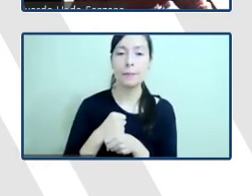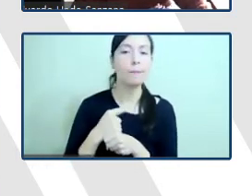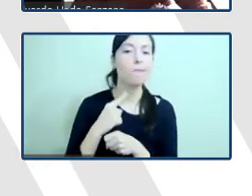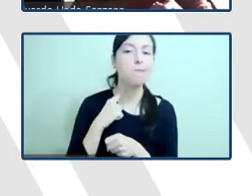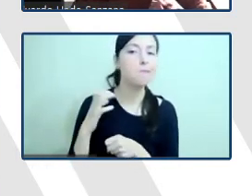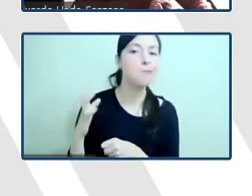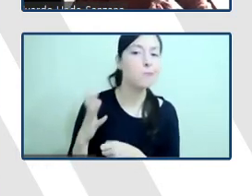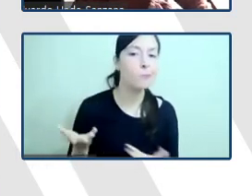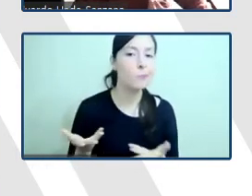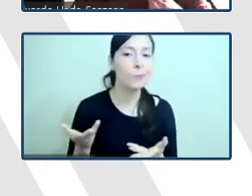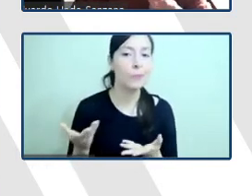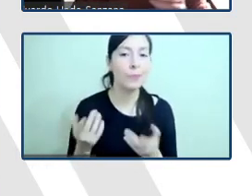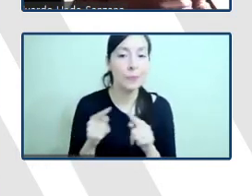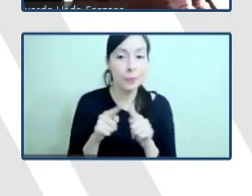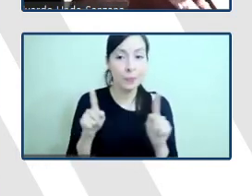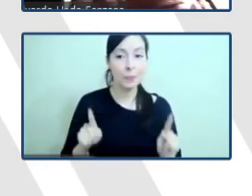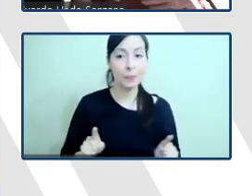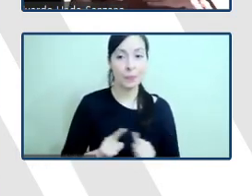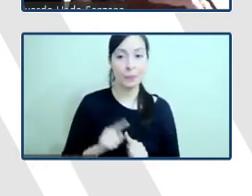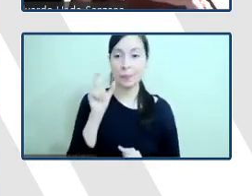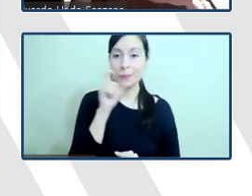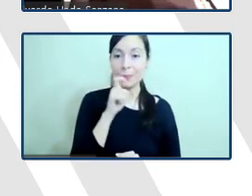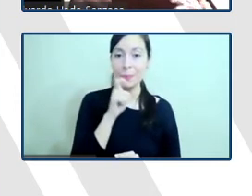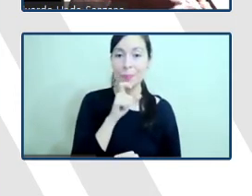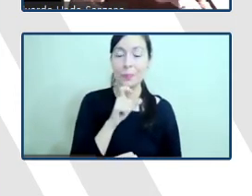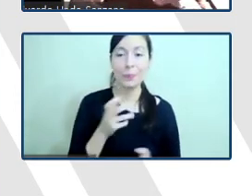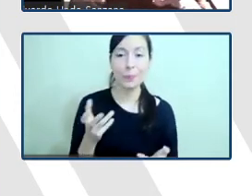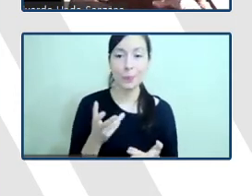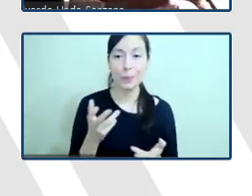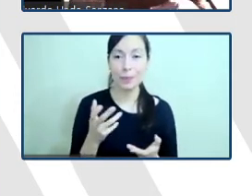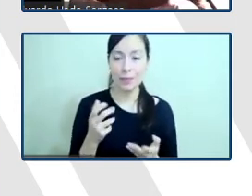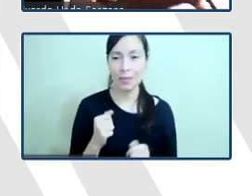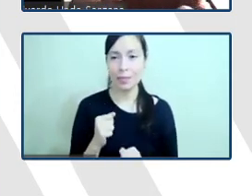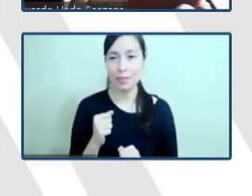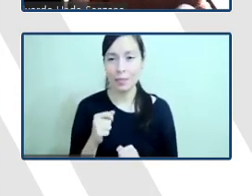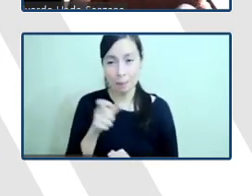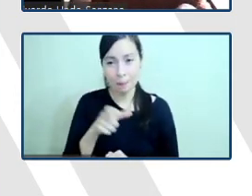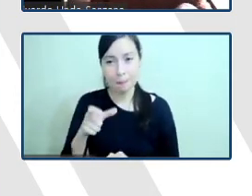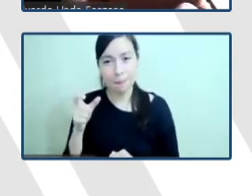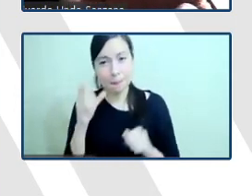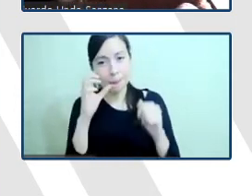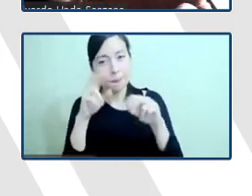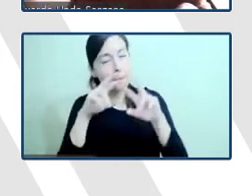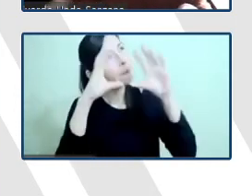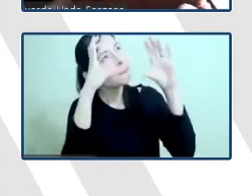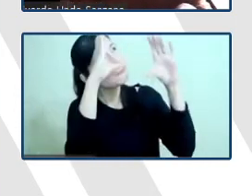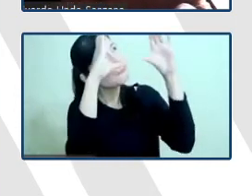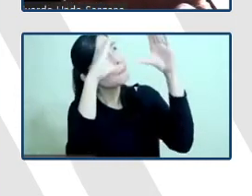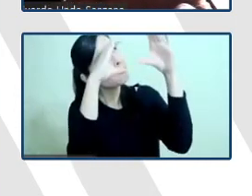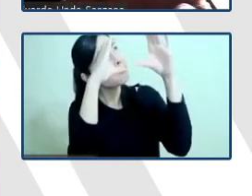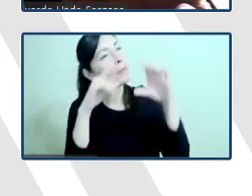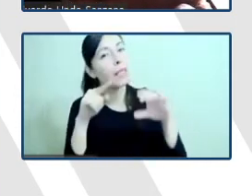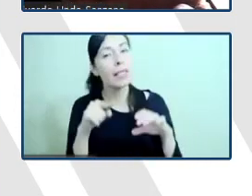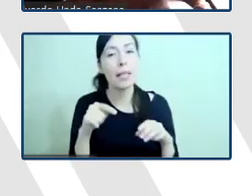de los elementos que llevan a los astrónomos a poner atención más al norte de la